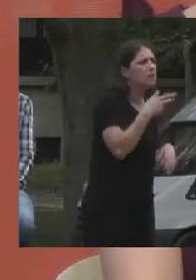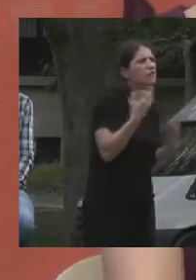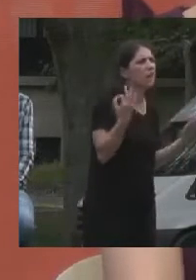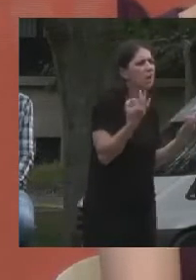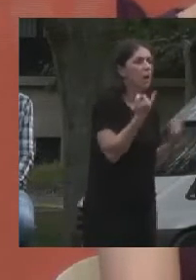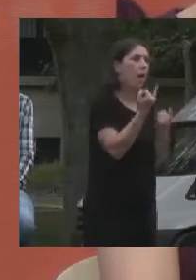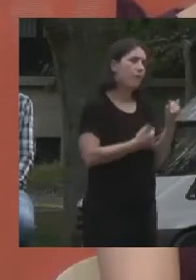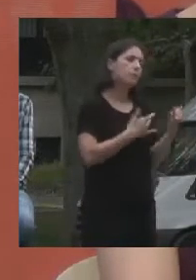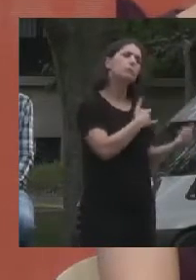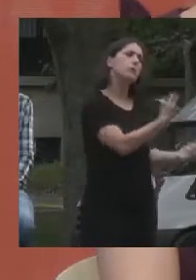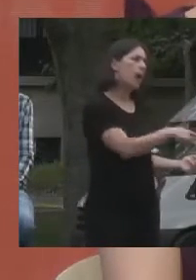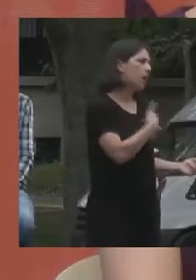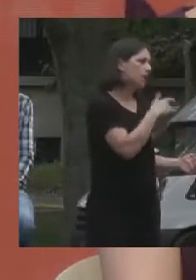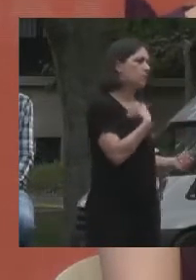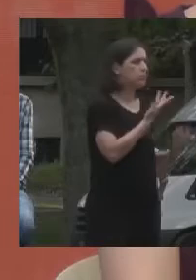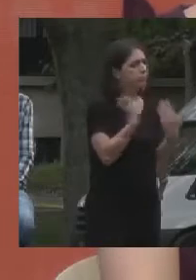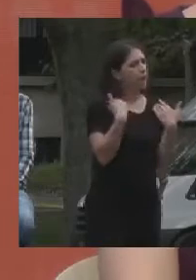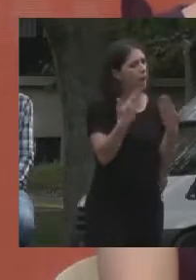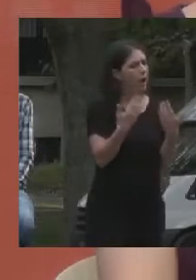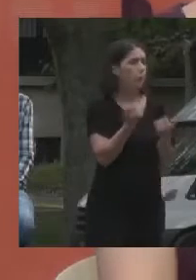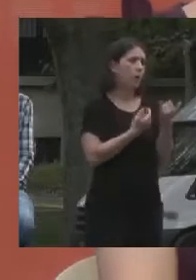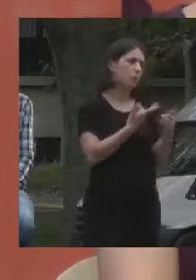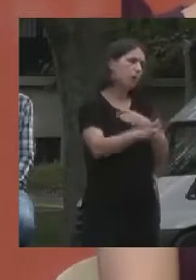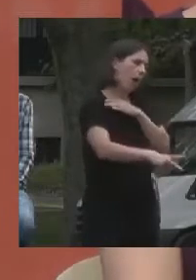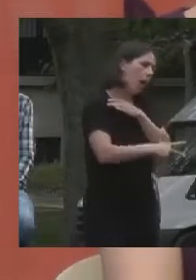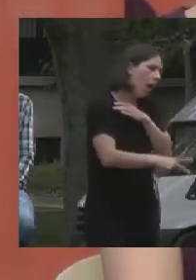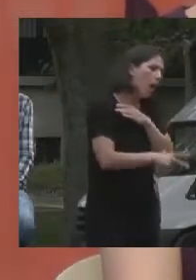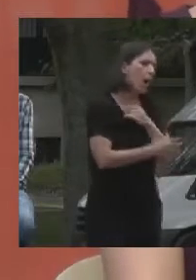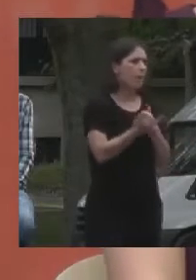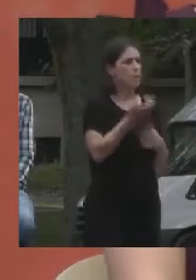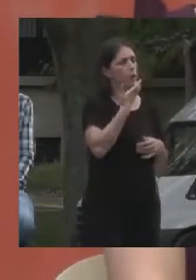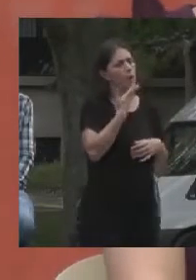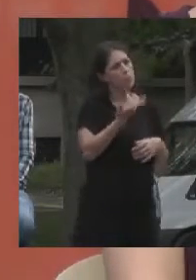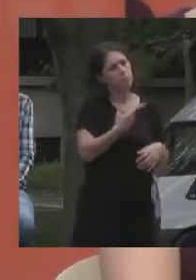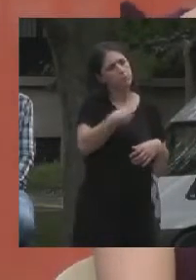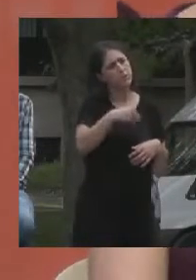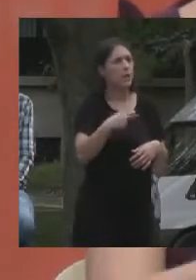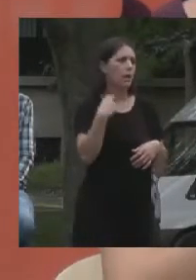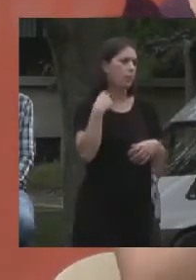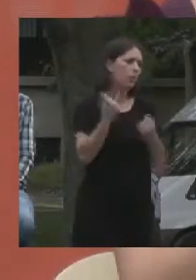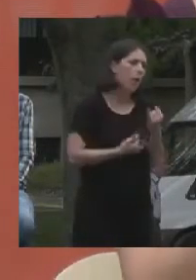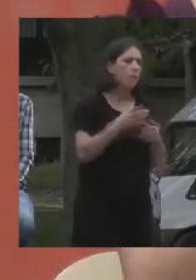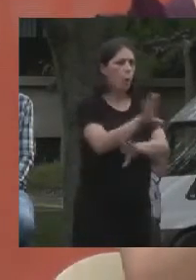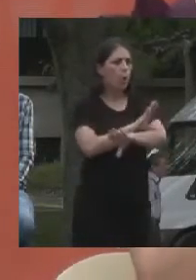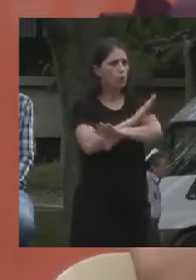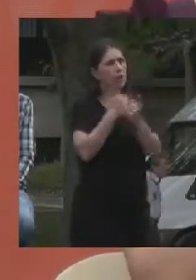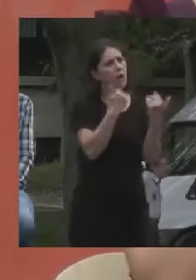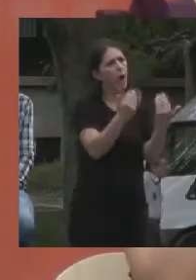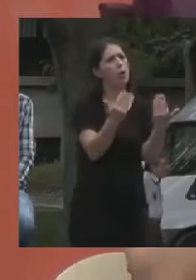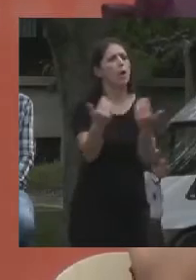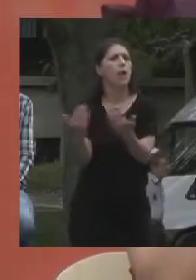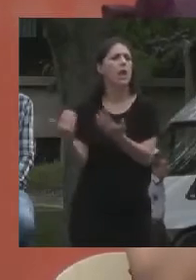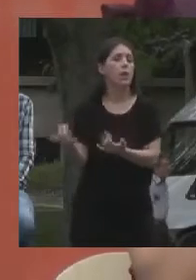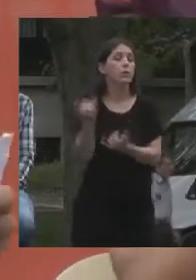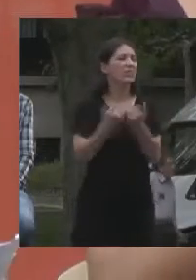son dádivas, non regalos que lle fai o alcalde, que lle fai o presidente da Diputación, que lle fai o conselleiro de turno. Entón,